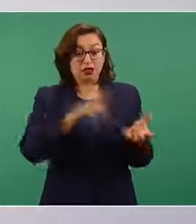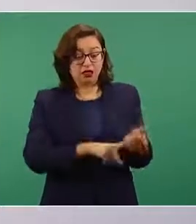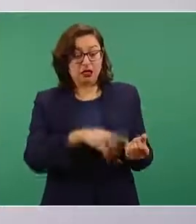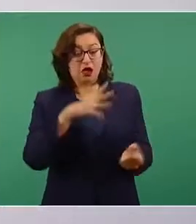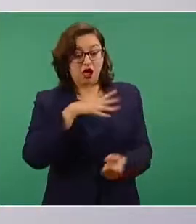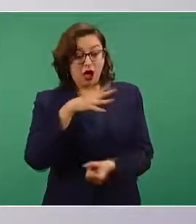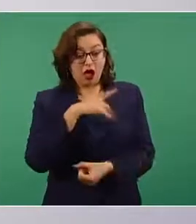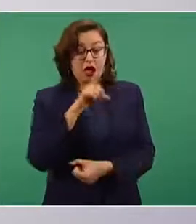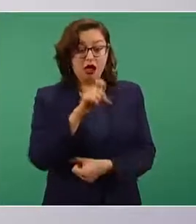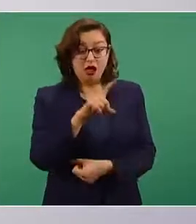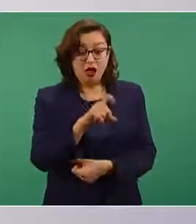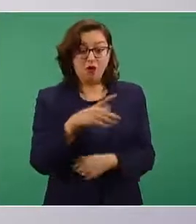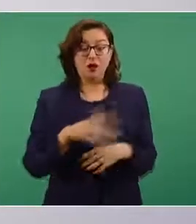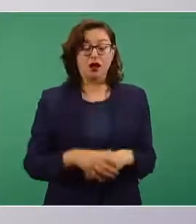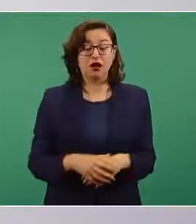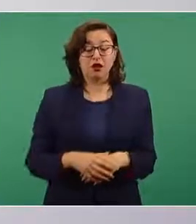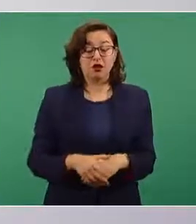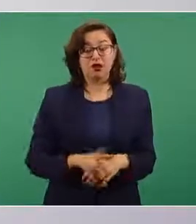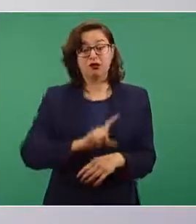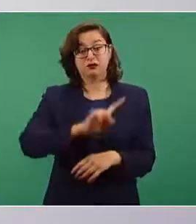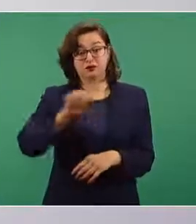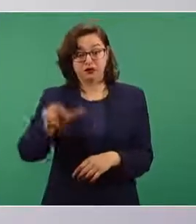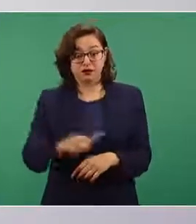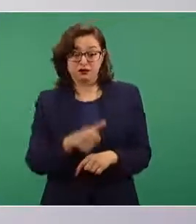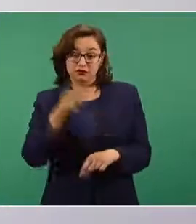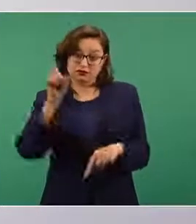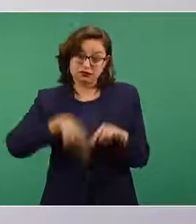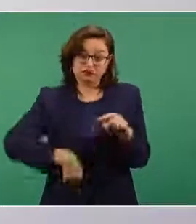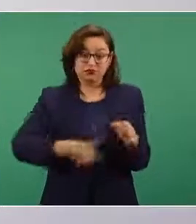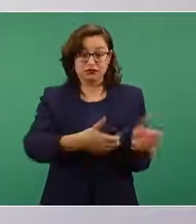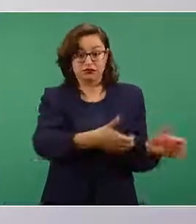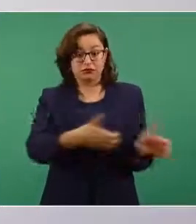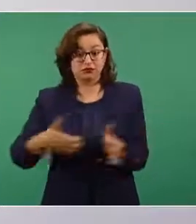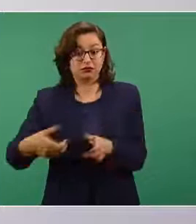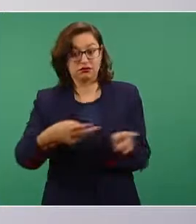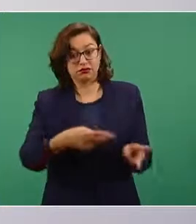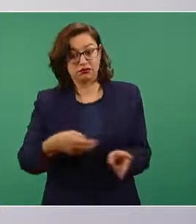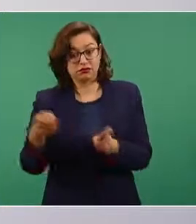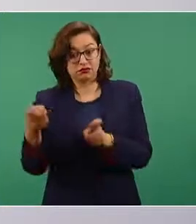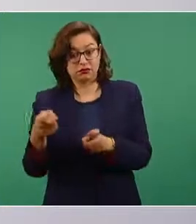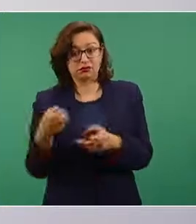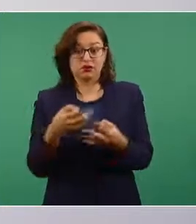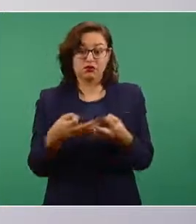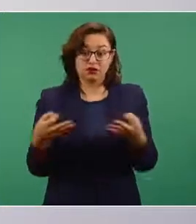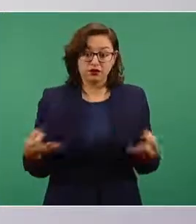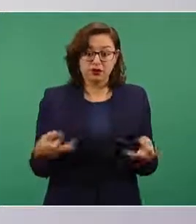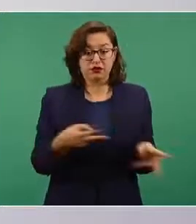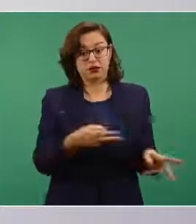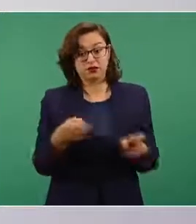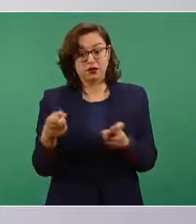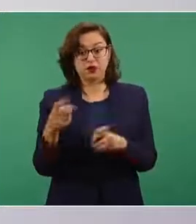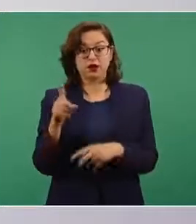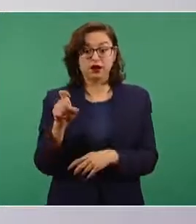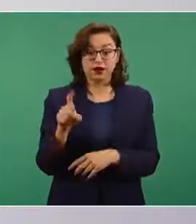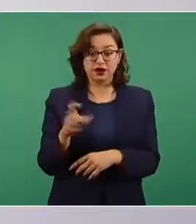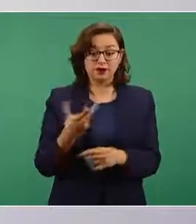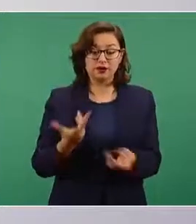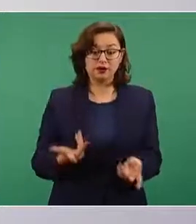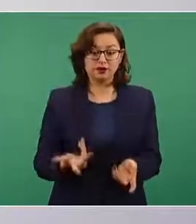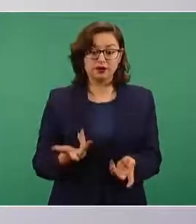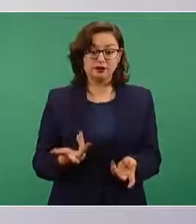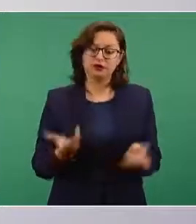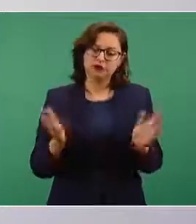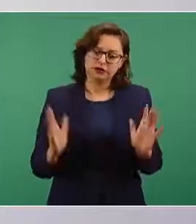y se les quitaron las tierras o una parte, y lo mismo pasó con el agua. Entonces, estamos en eso,